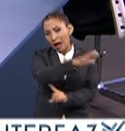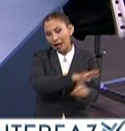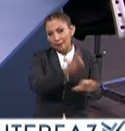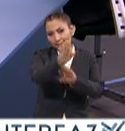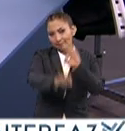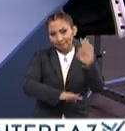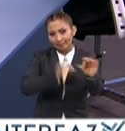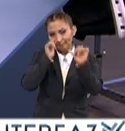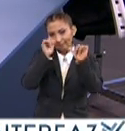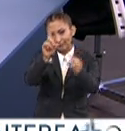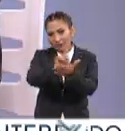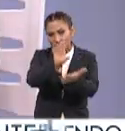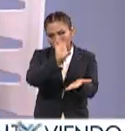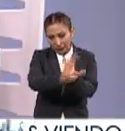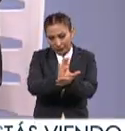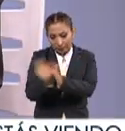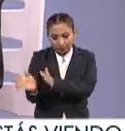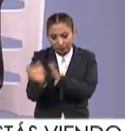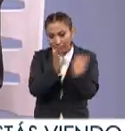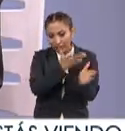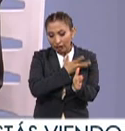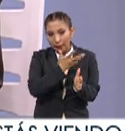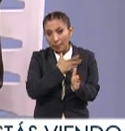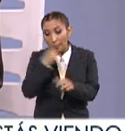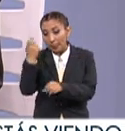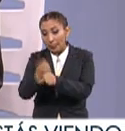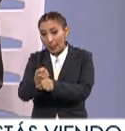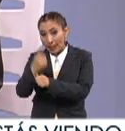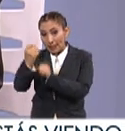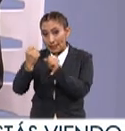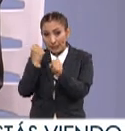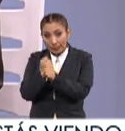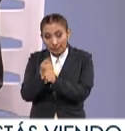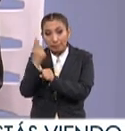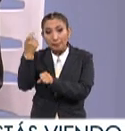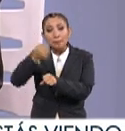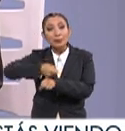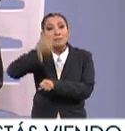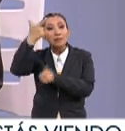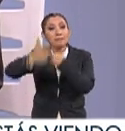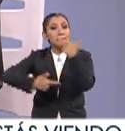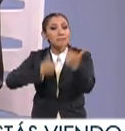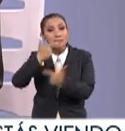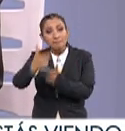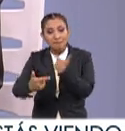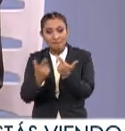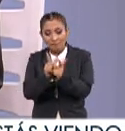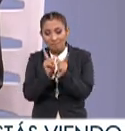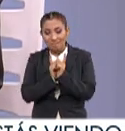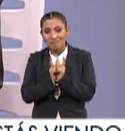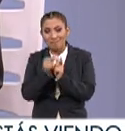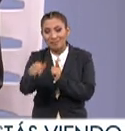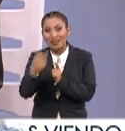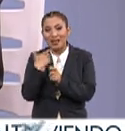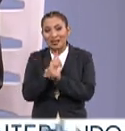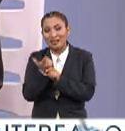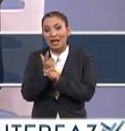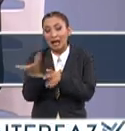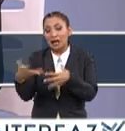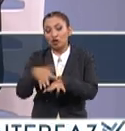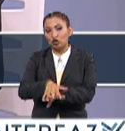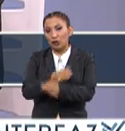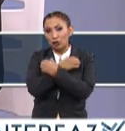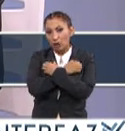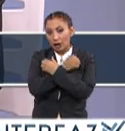de atención de discapacidad. Y tenemos también en primer año la primera generación de la licenciatura en Inclusión